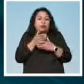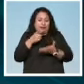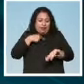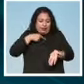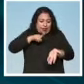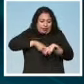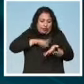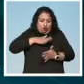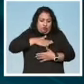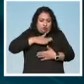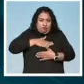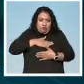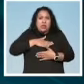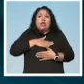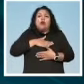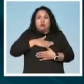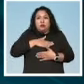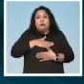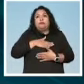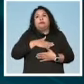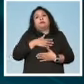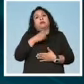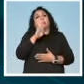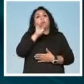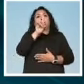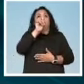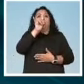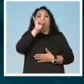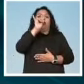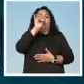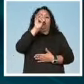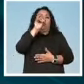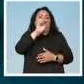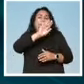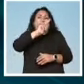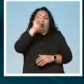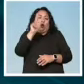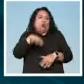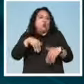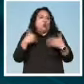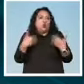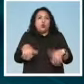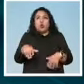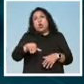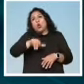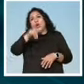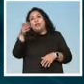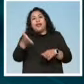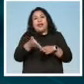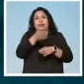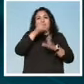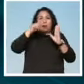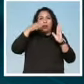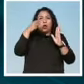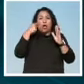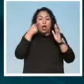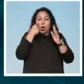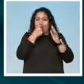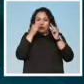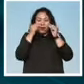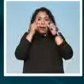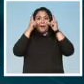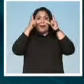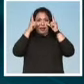desde adentro. Y ya Bardo, pues es el extremo donde yo digo que hice todas las otras películas las hice con los ojos